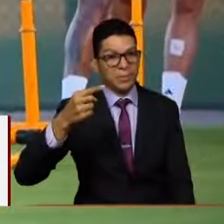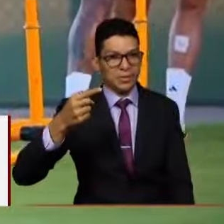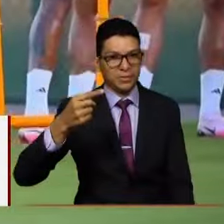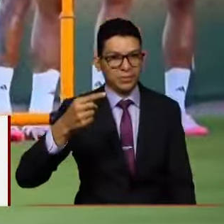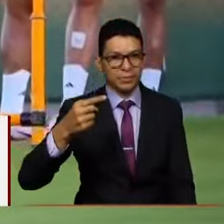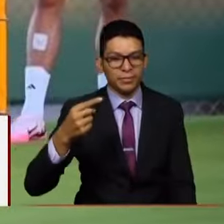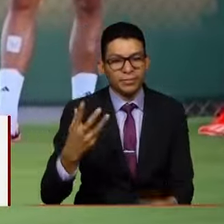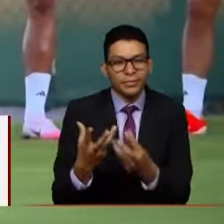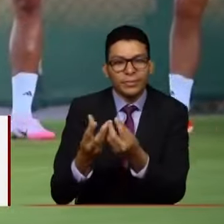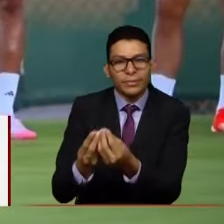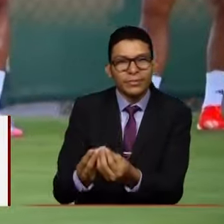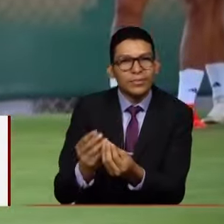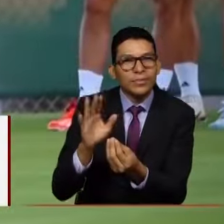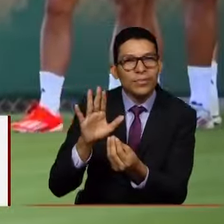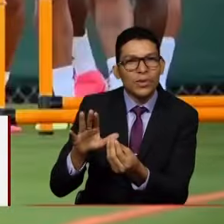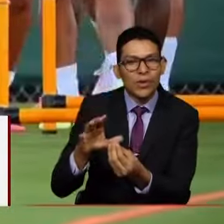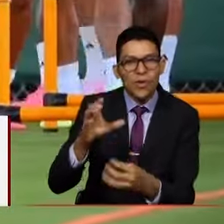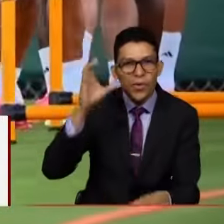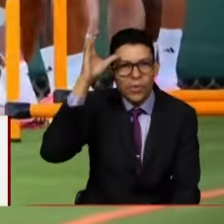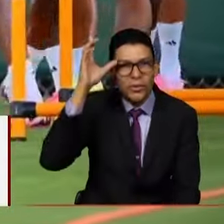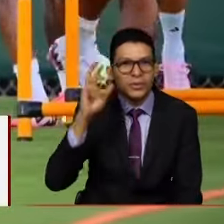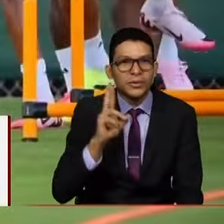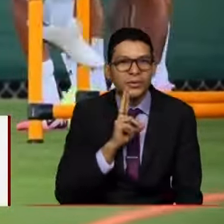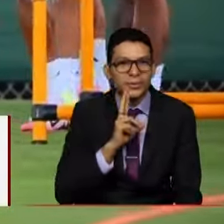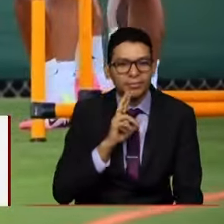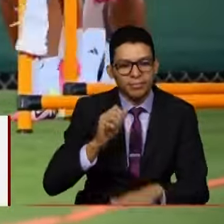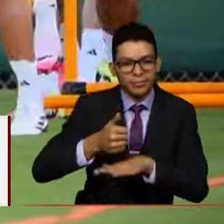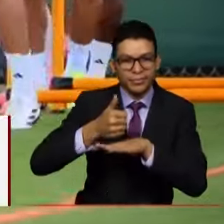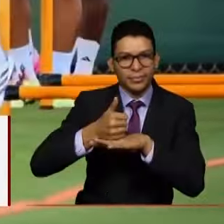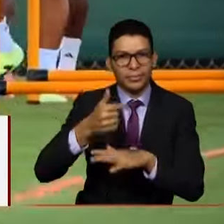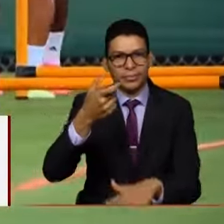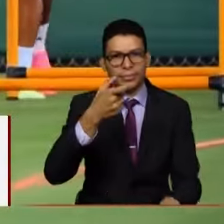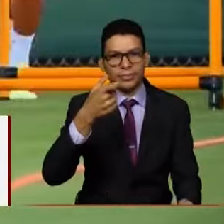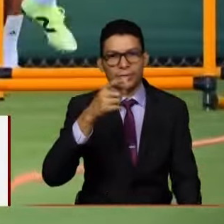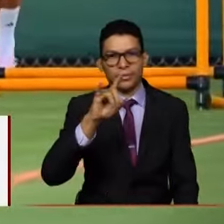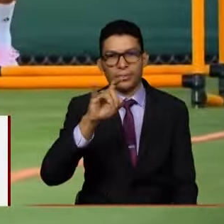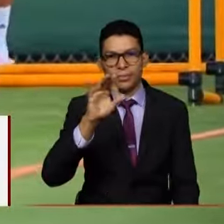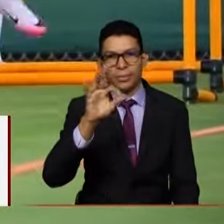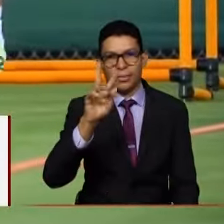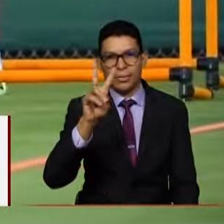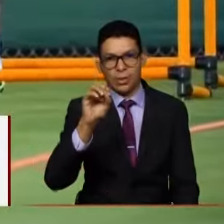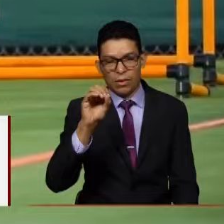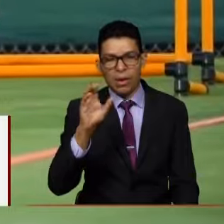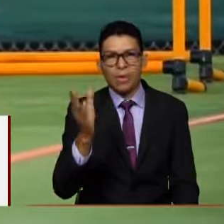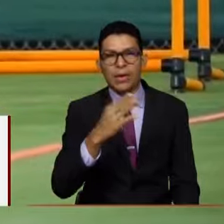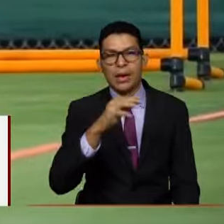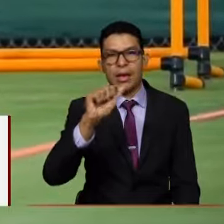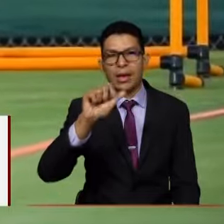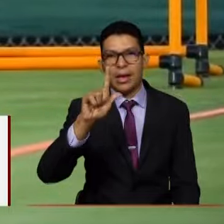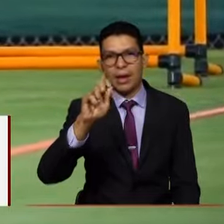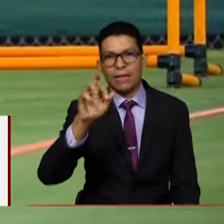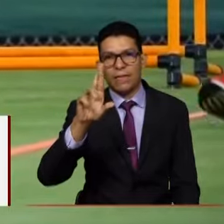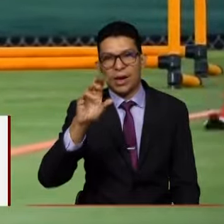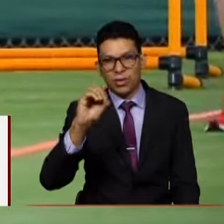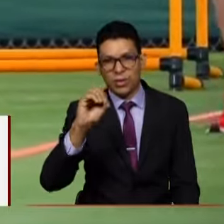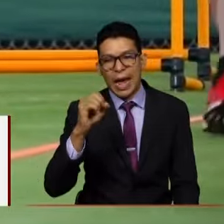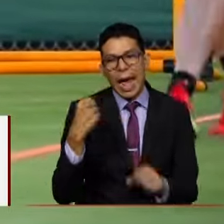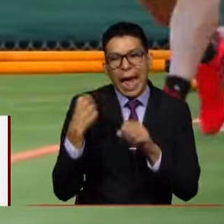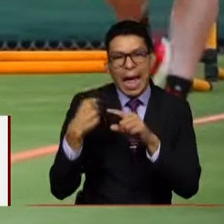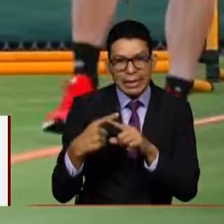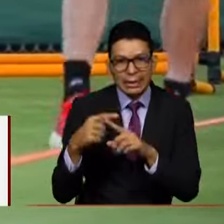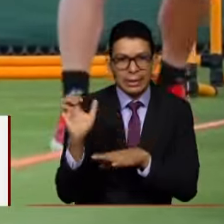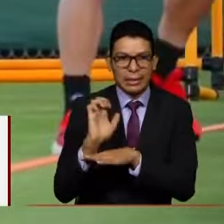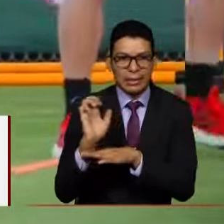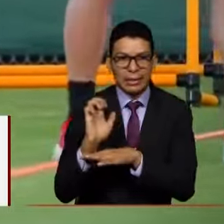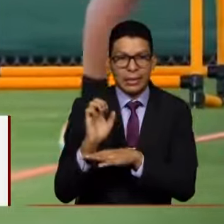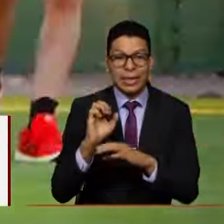que el equipo de CONCACAF que dirige Gustavo Julio Alfaro, es técnico de la selección ecuatoriana de fútbol,